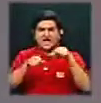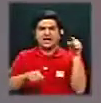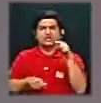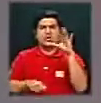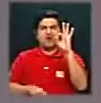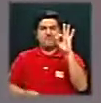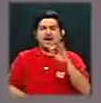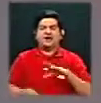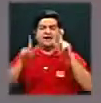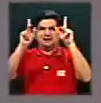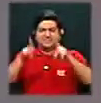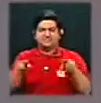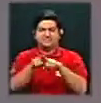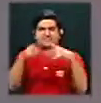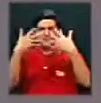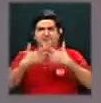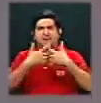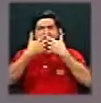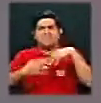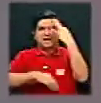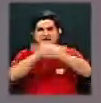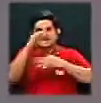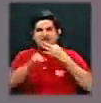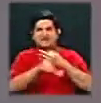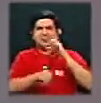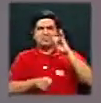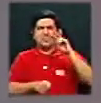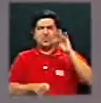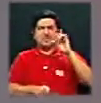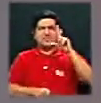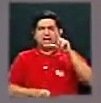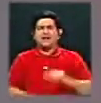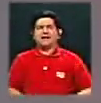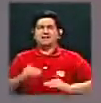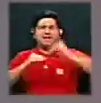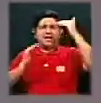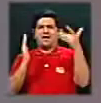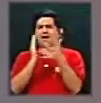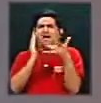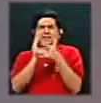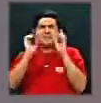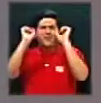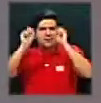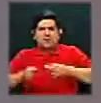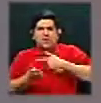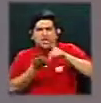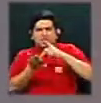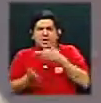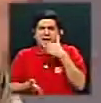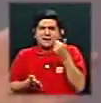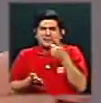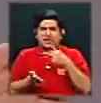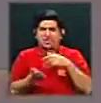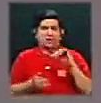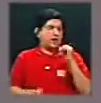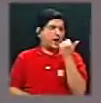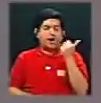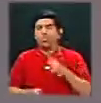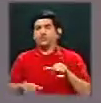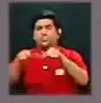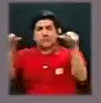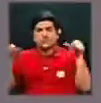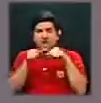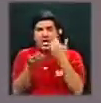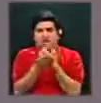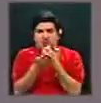los empleados que están en empresas tipo Intel de alta tecnología, que están en condiciones de pagar mejores salarios que el resto de la economía,